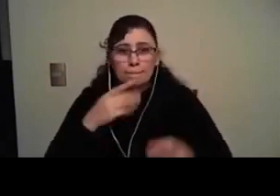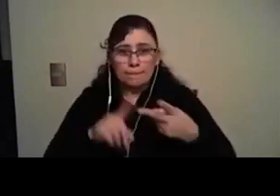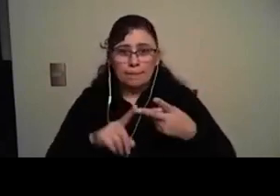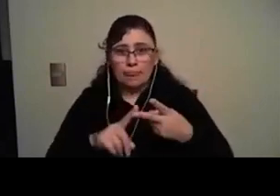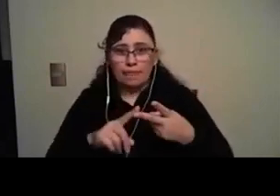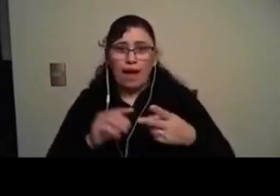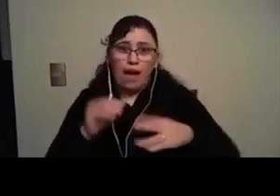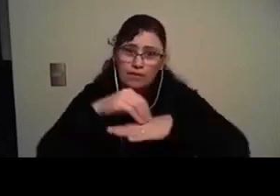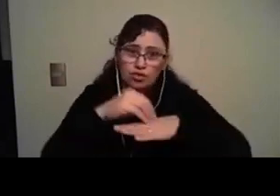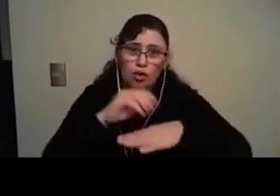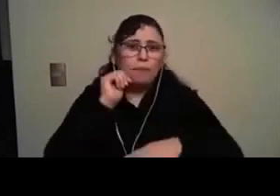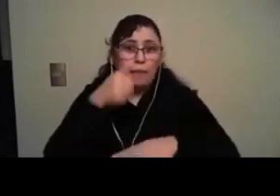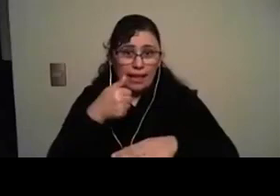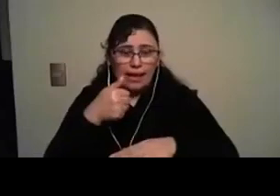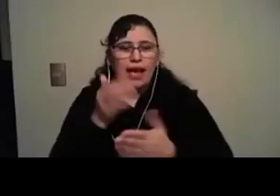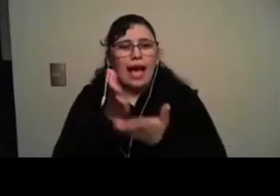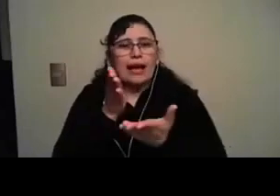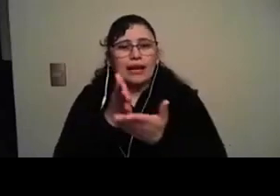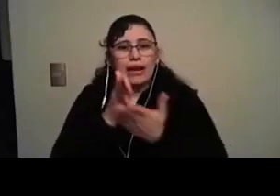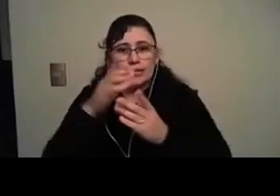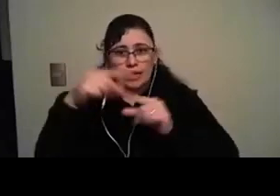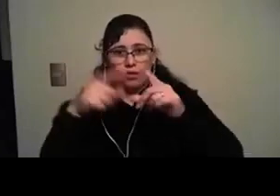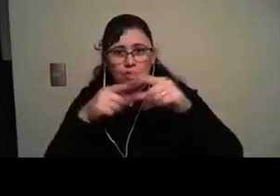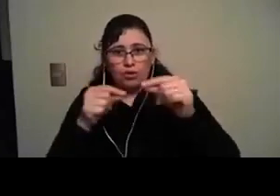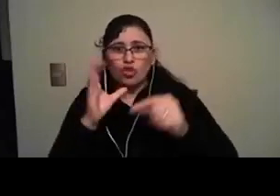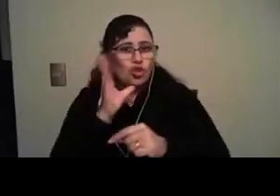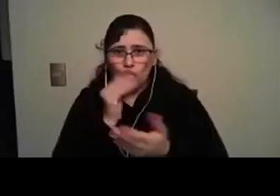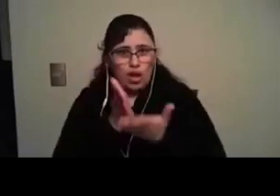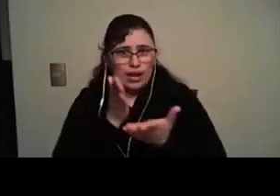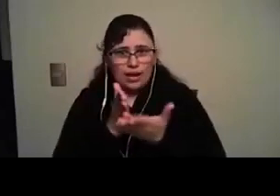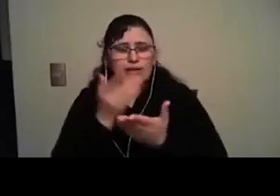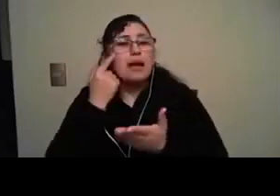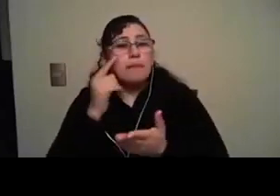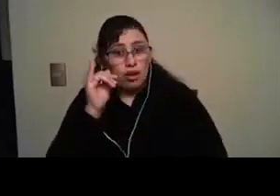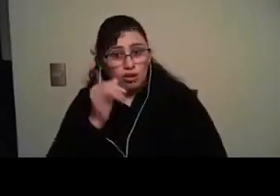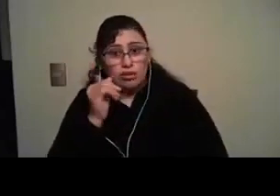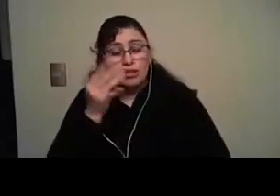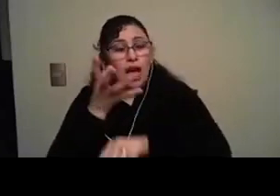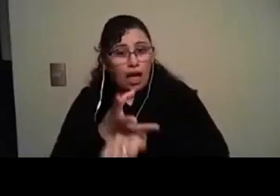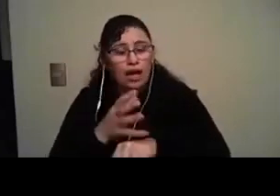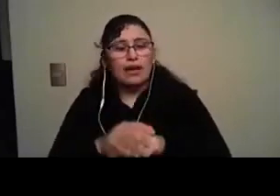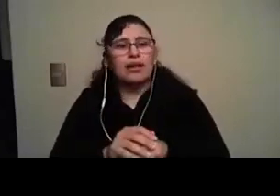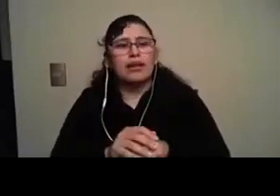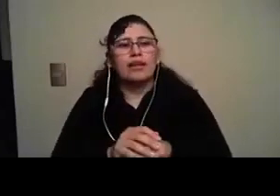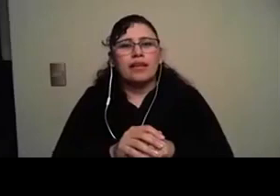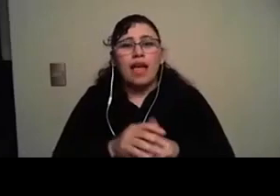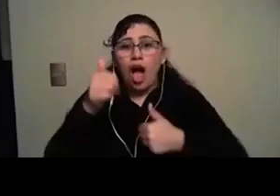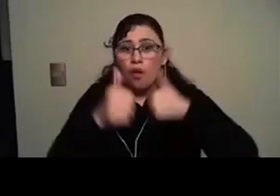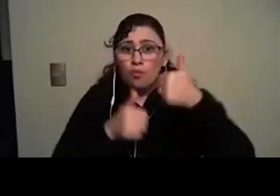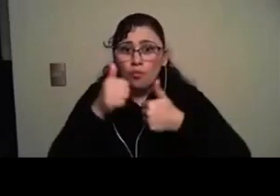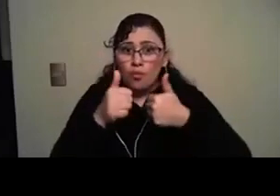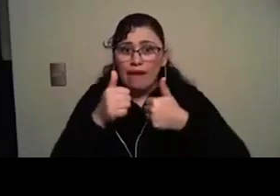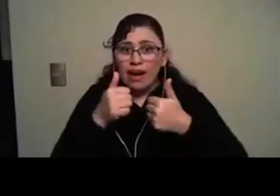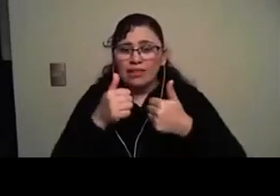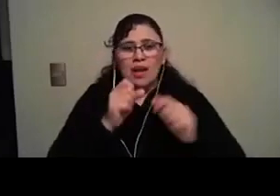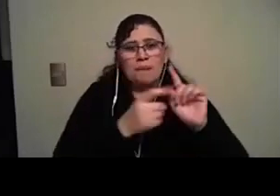mañana en el horario de neurología no va a haber clase, ya lo que sí va a haber es la posibilidad de revisar las pruebas, ya tanto